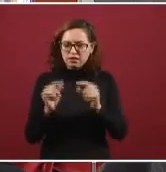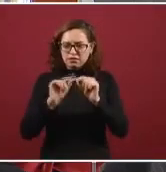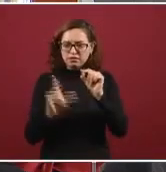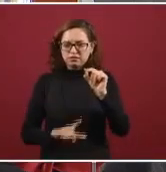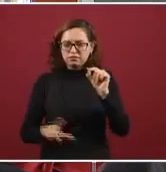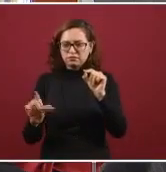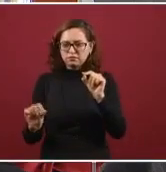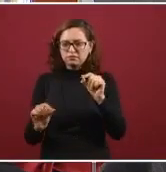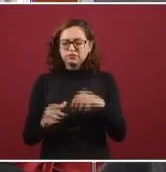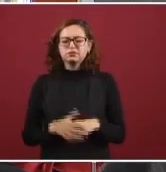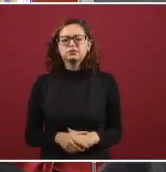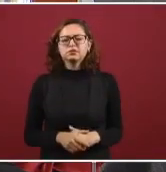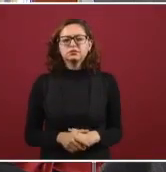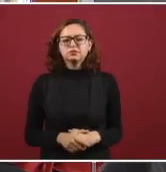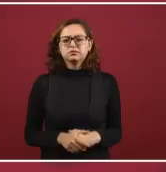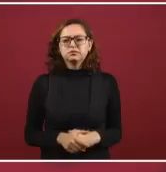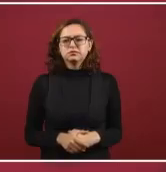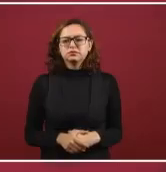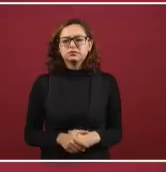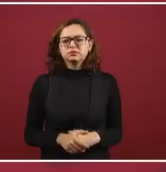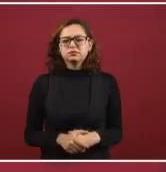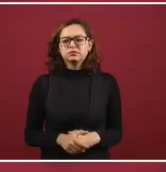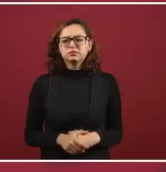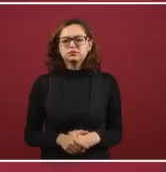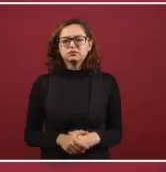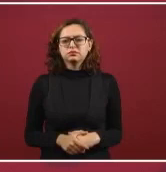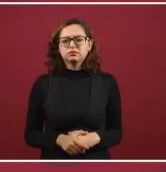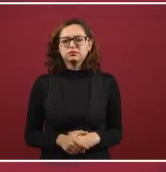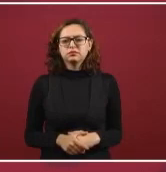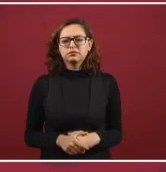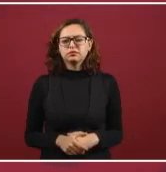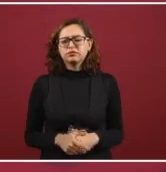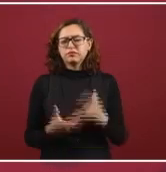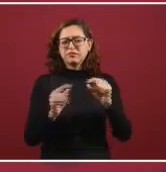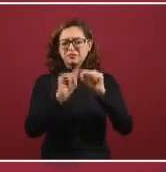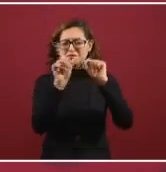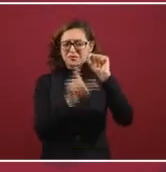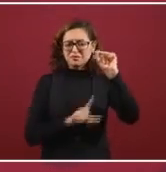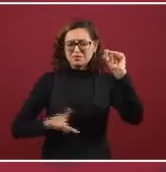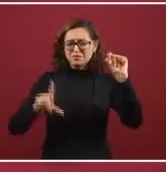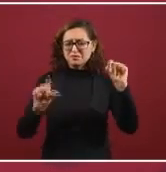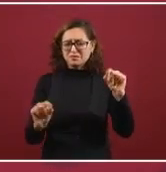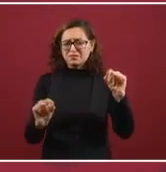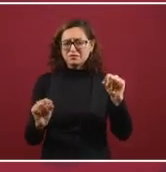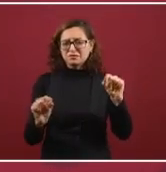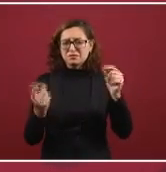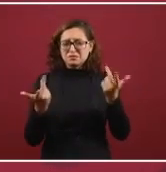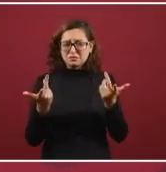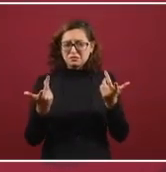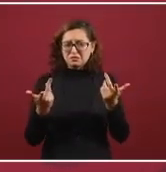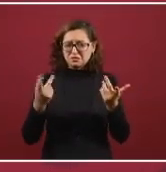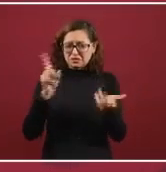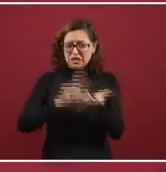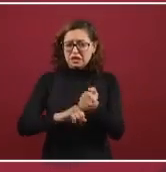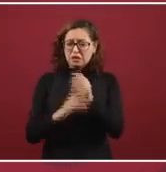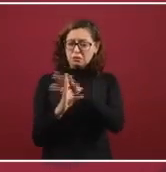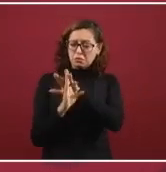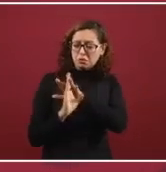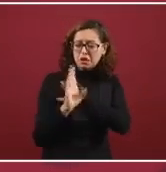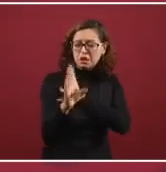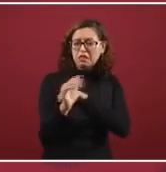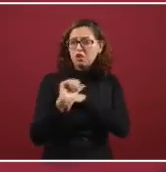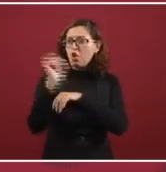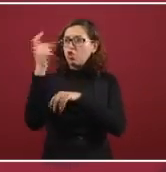Bueno, México es un país que tiene menos del 1% de población que podríamos denominar migrante, es decir, que viene de otros